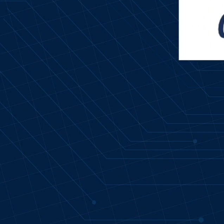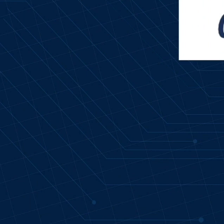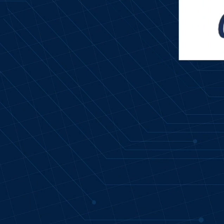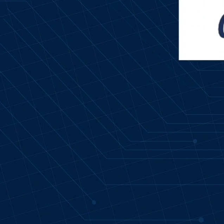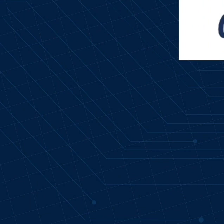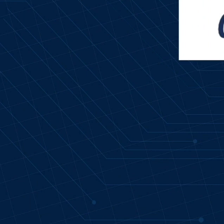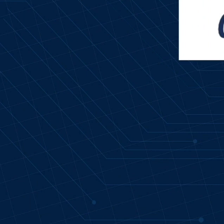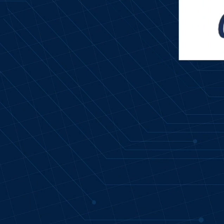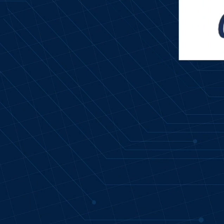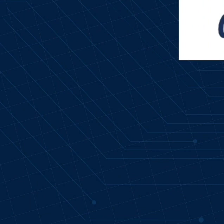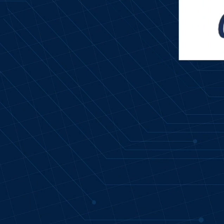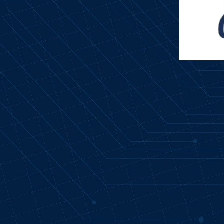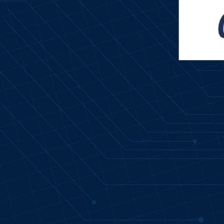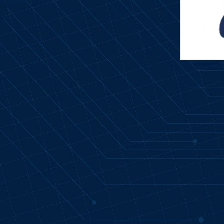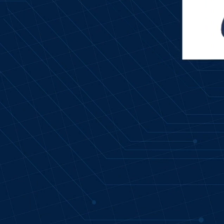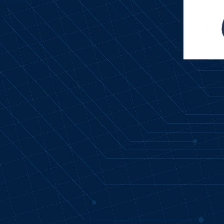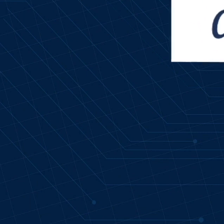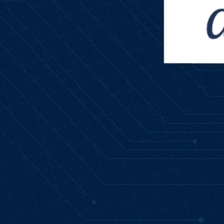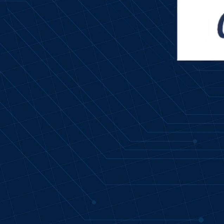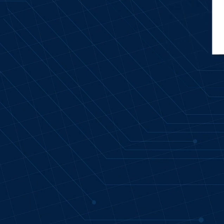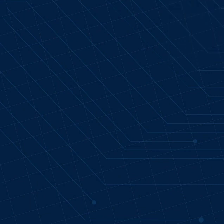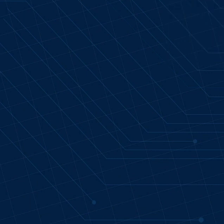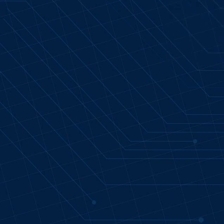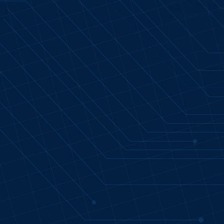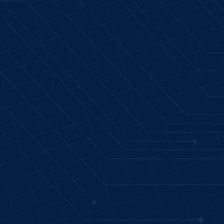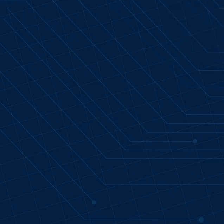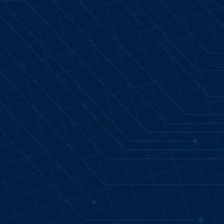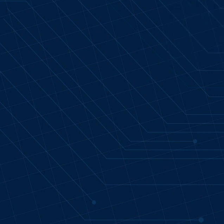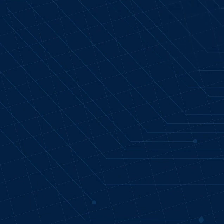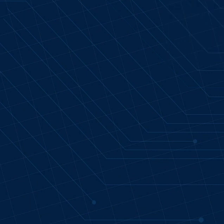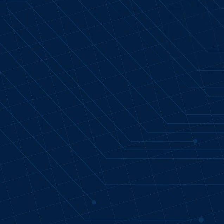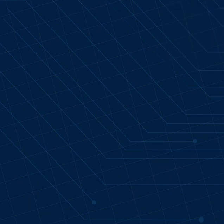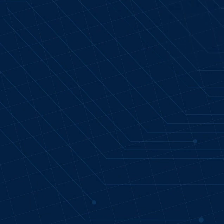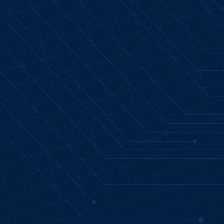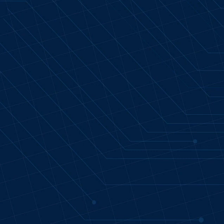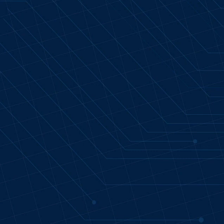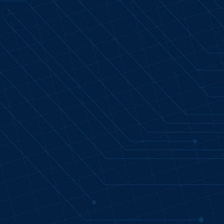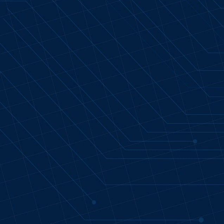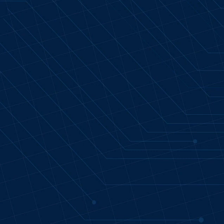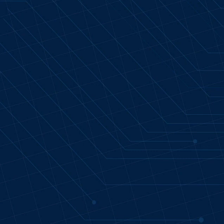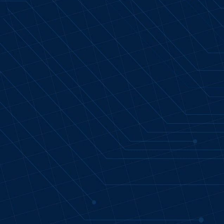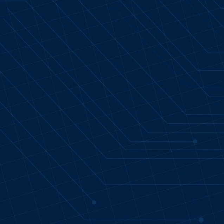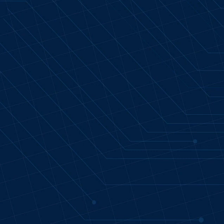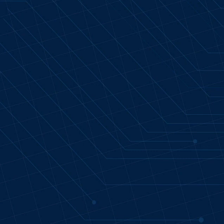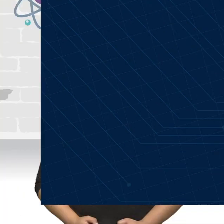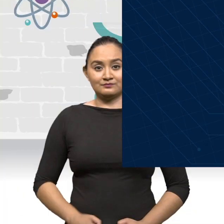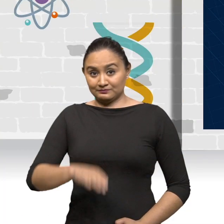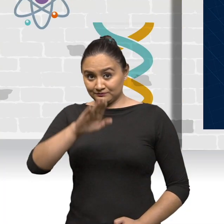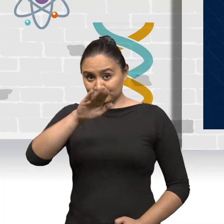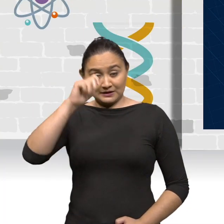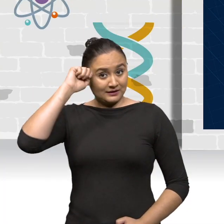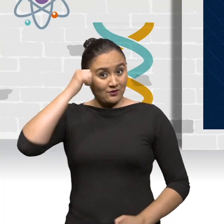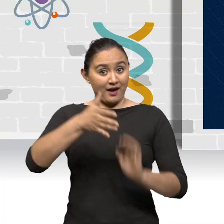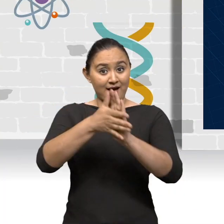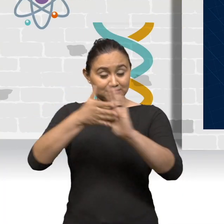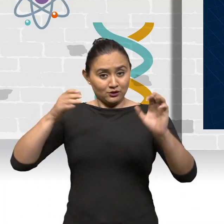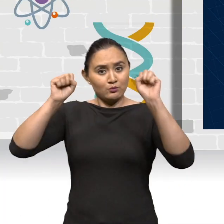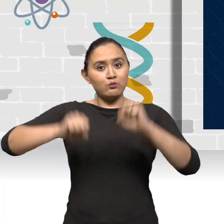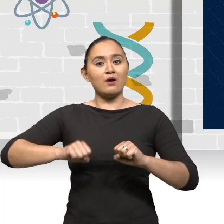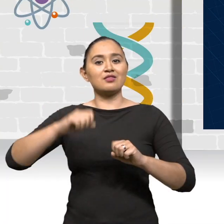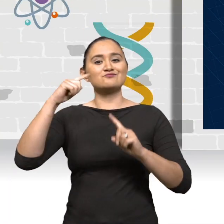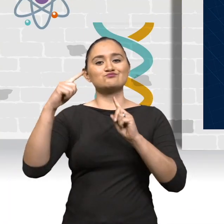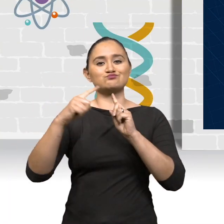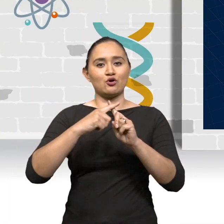Y siempre, para garantizar que utilizamos la fórmula correcta, es recomendable revisar las unidades. También es